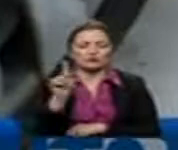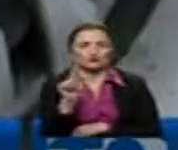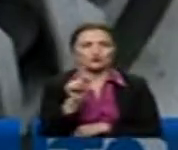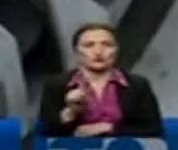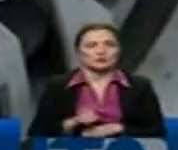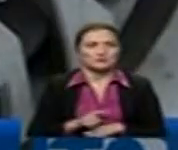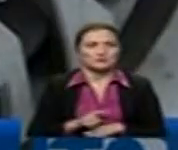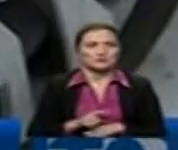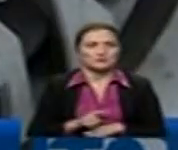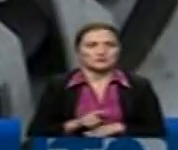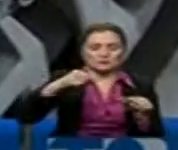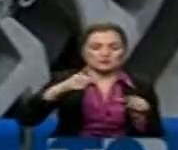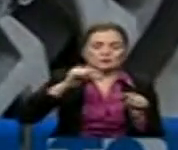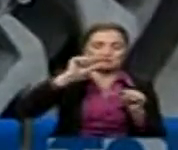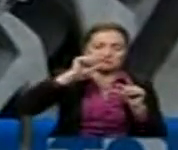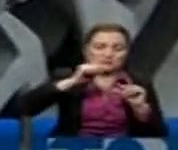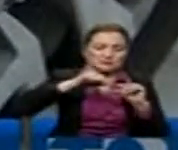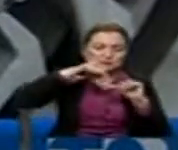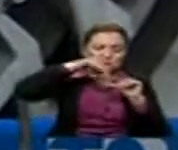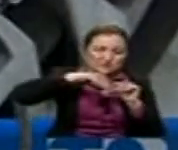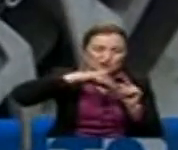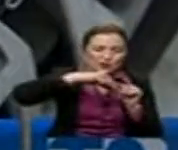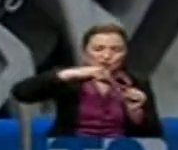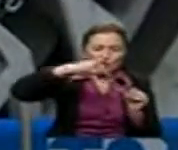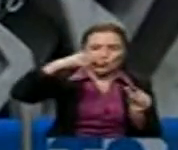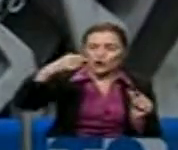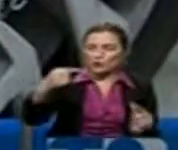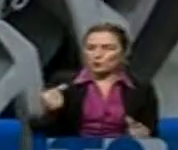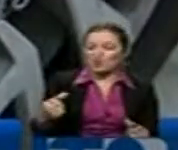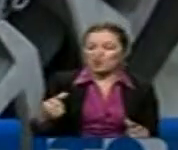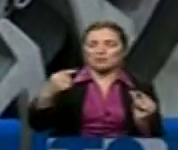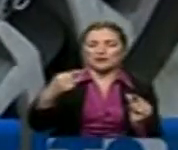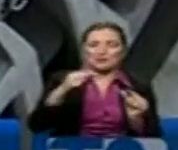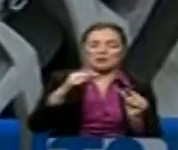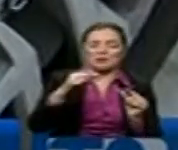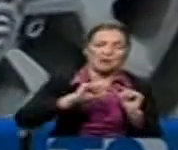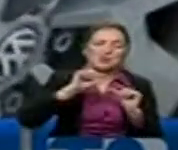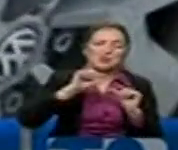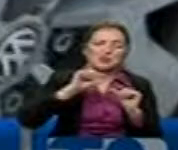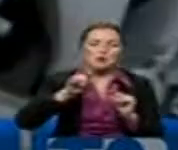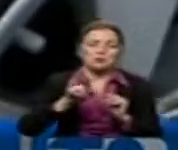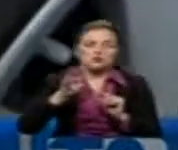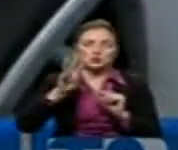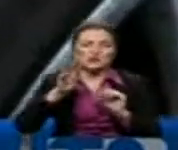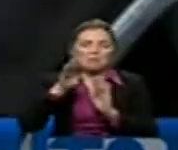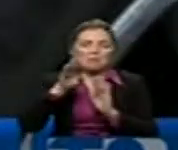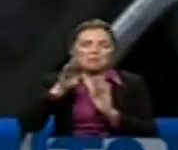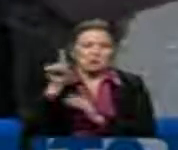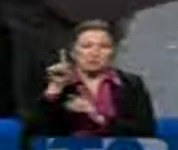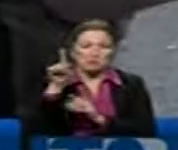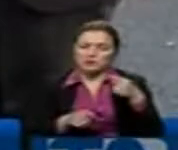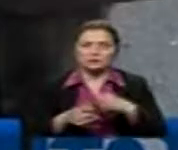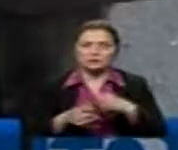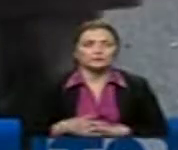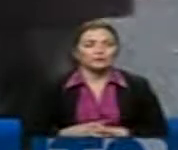se encuentre de forma correcta. El labrado no puede tener menos de 1.6 milímetros.